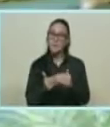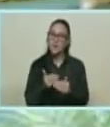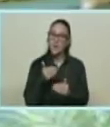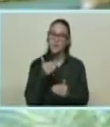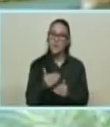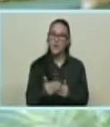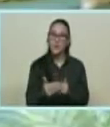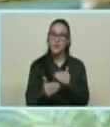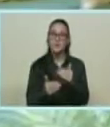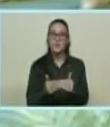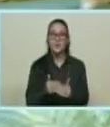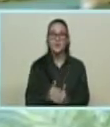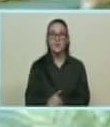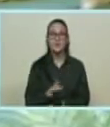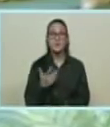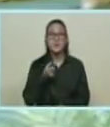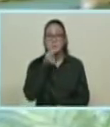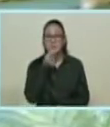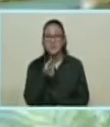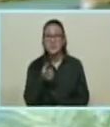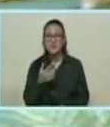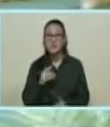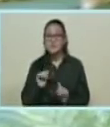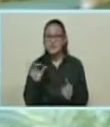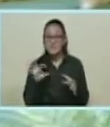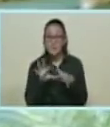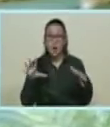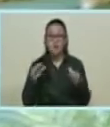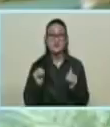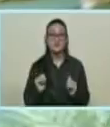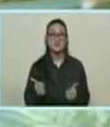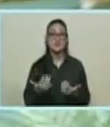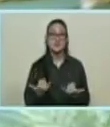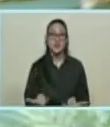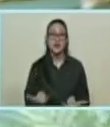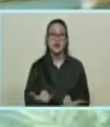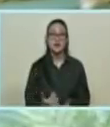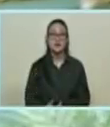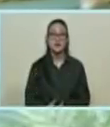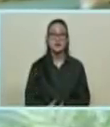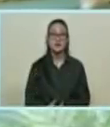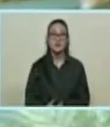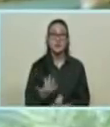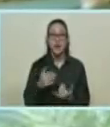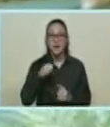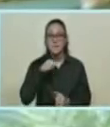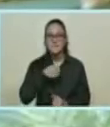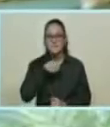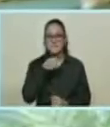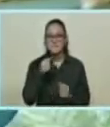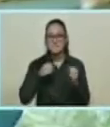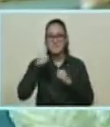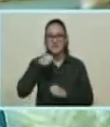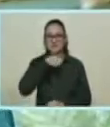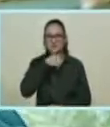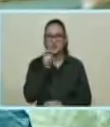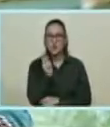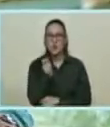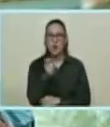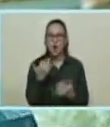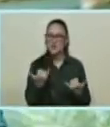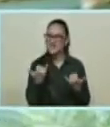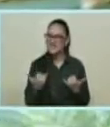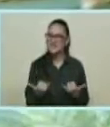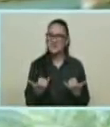Poco a poco, porque cuando quiero decirlo es que quiero activarlo. ¿Cómo voy a hacer con los pensionados ahorita? Ya.